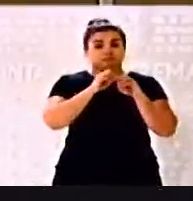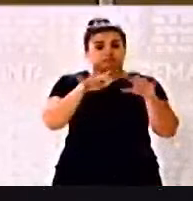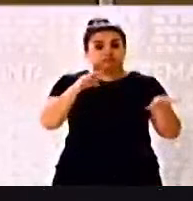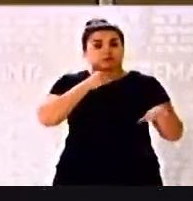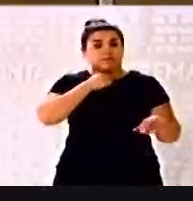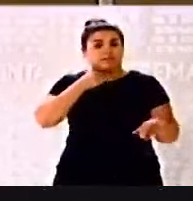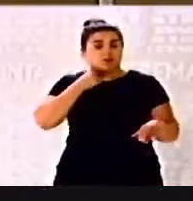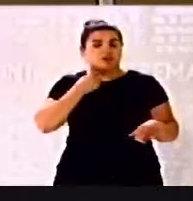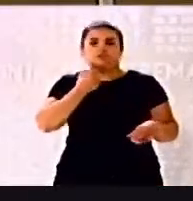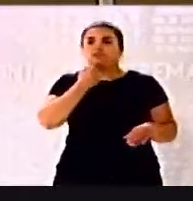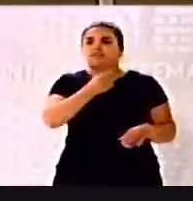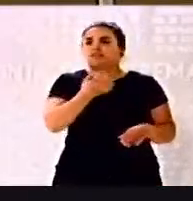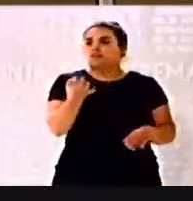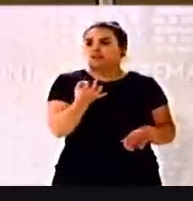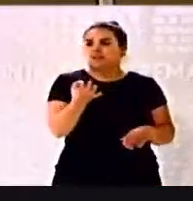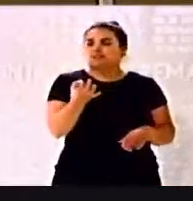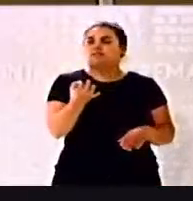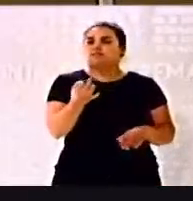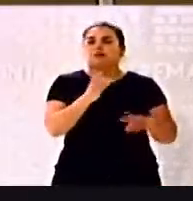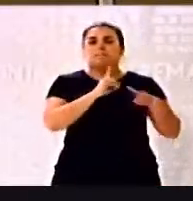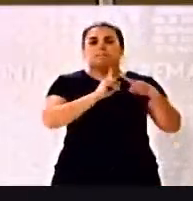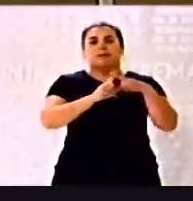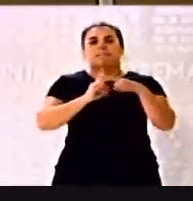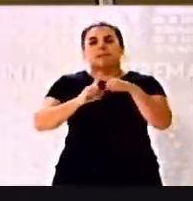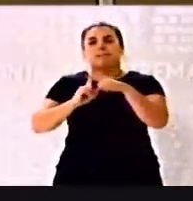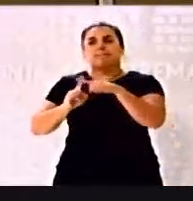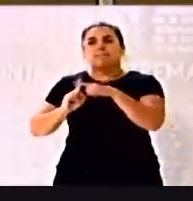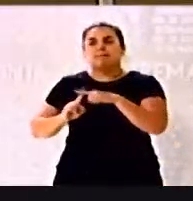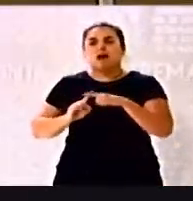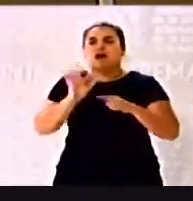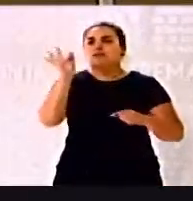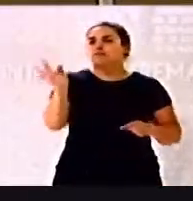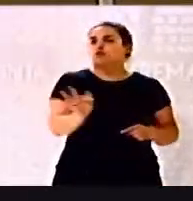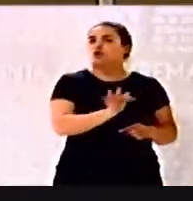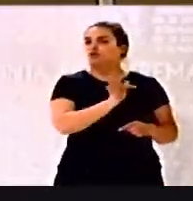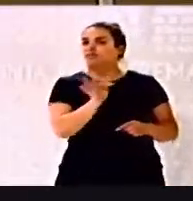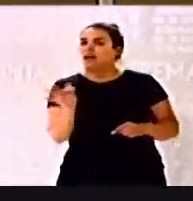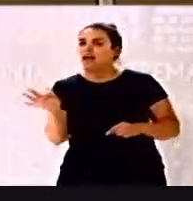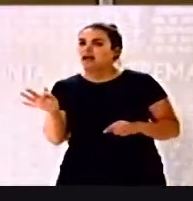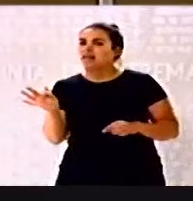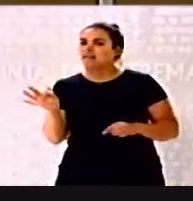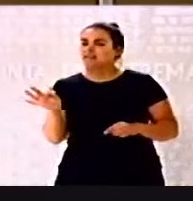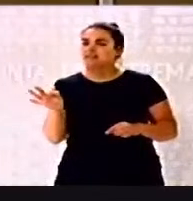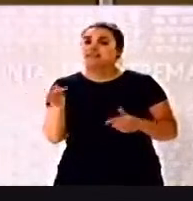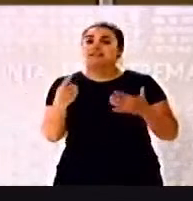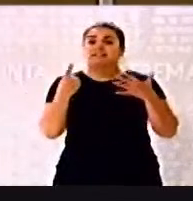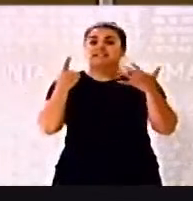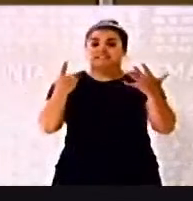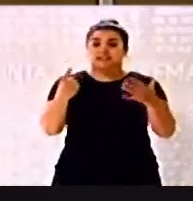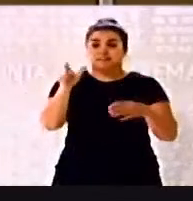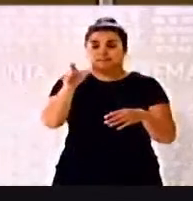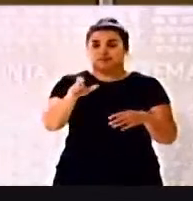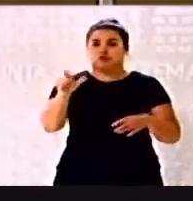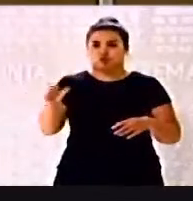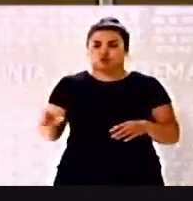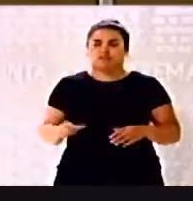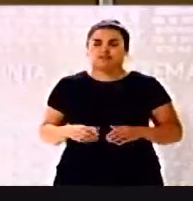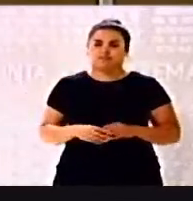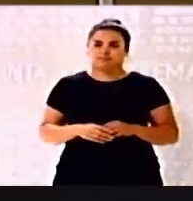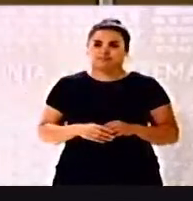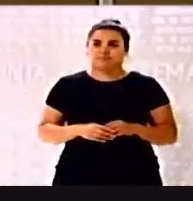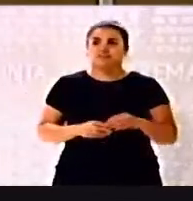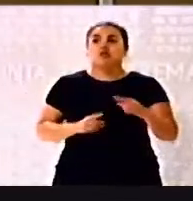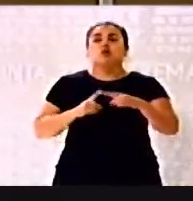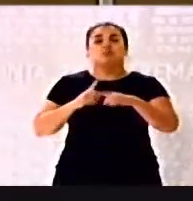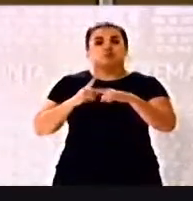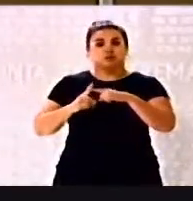Badajoz, les digo que tenemos positivos un total de 6 personas. Son